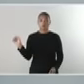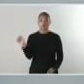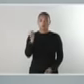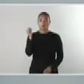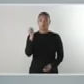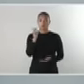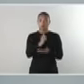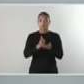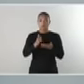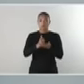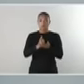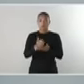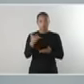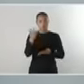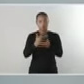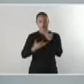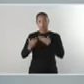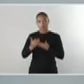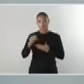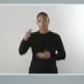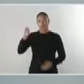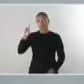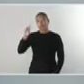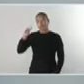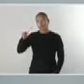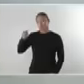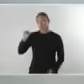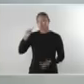en el gobierno de Morena en Tamaulipas